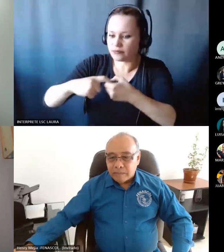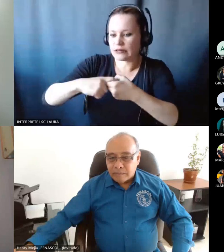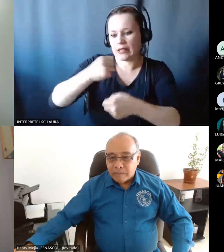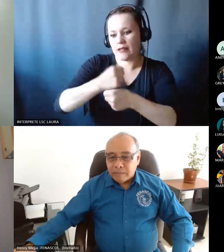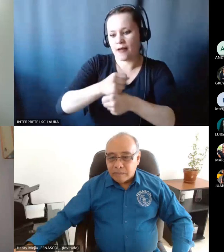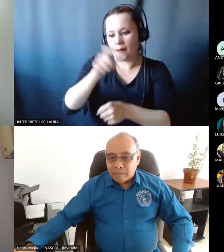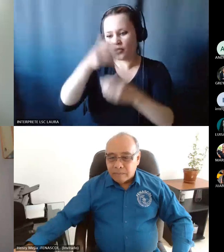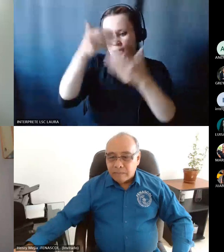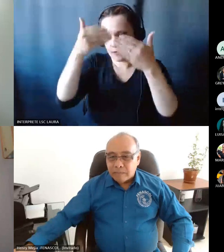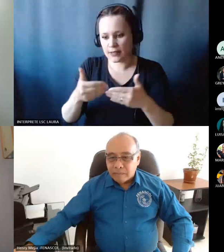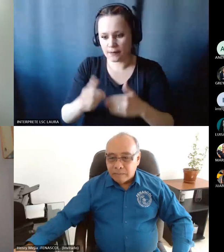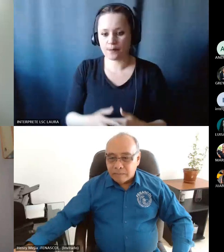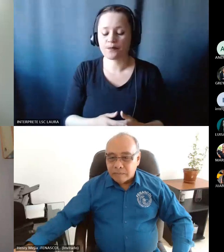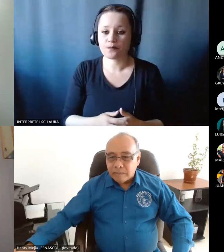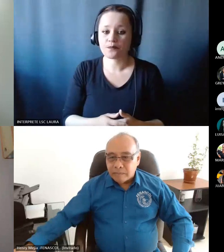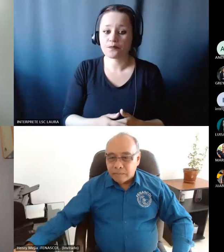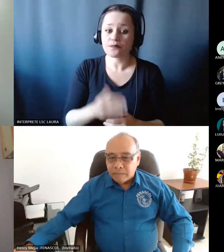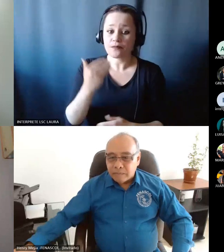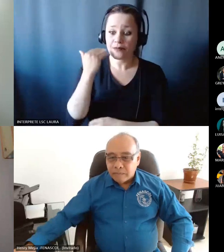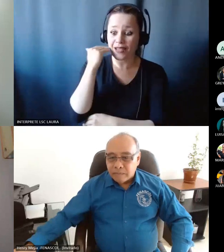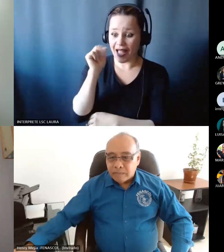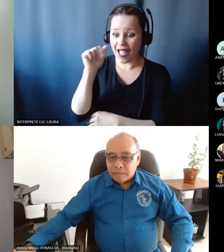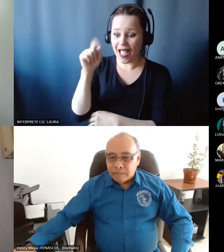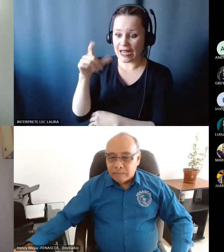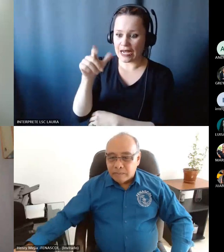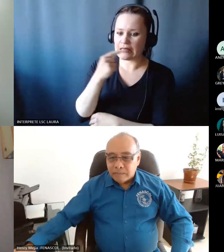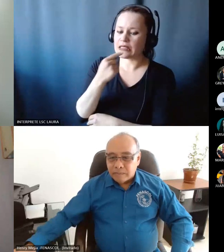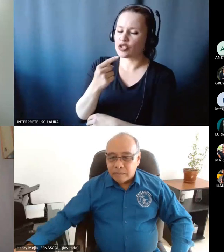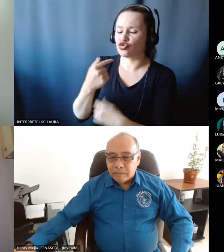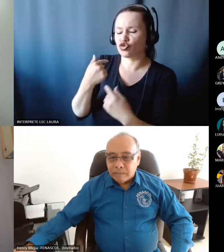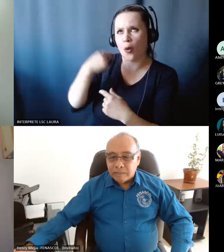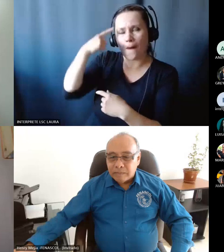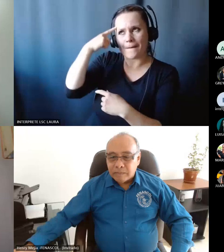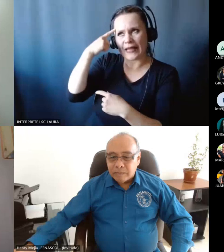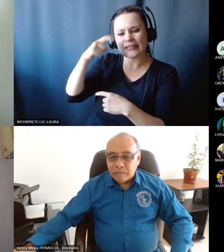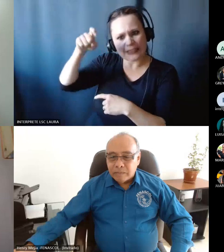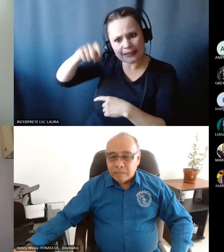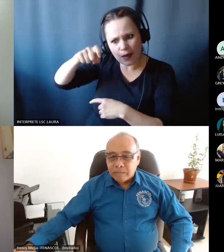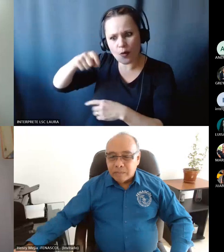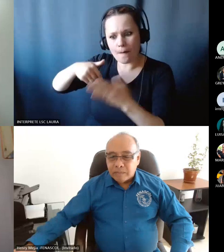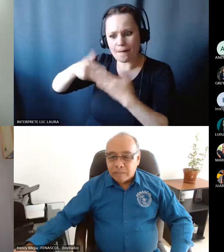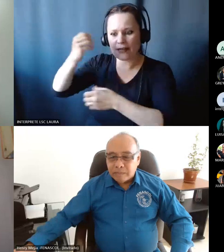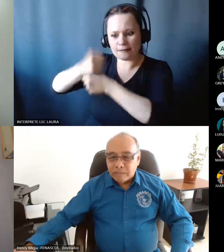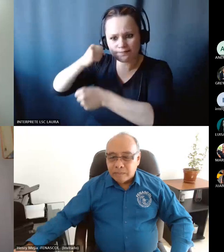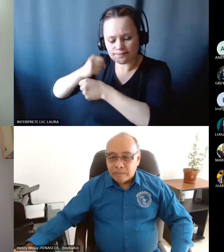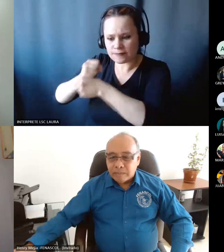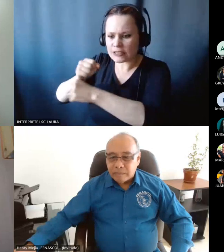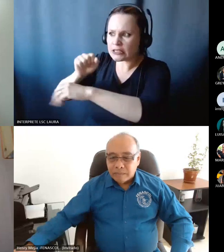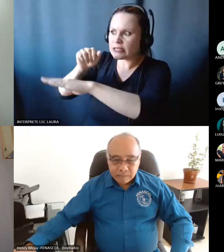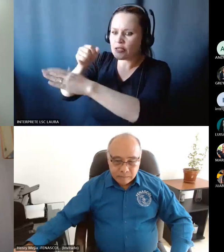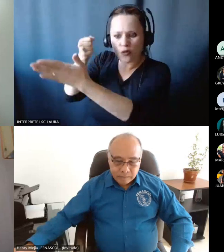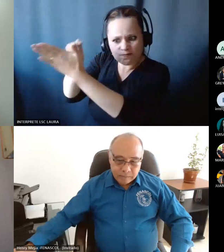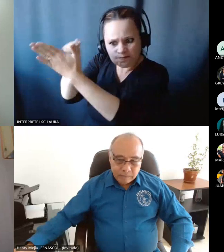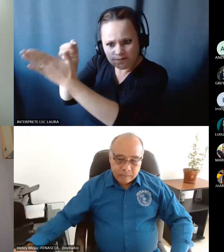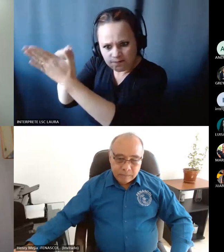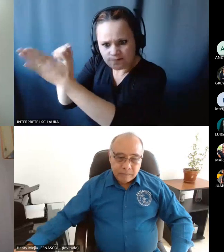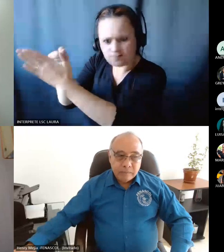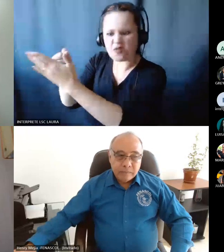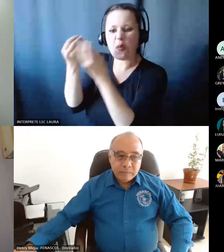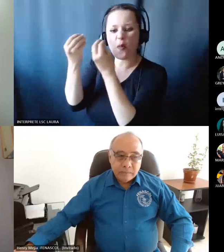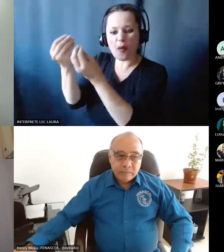que hay que trabajar muy fuerte en Alianza con la academia con las instituciones educativas para poder preparar a